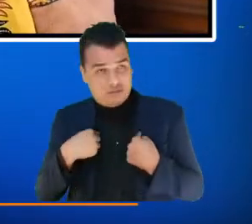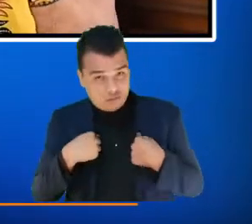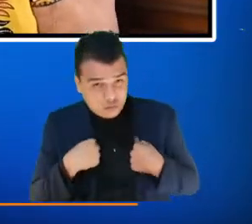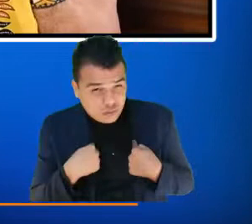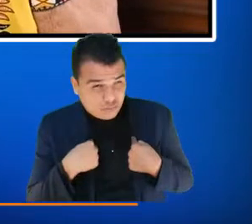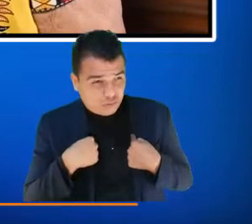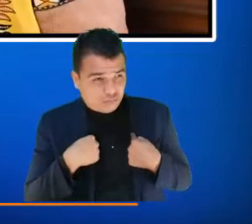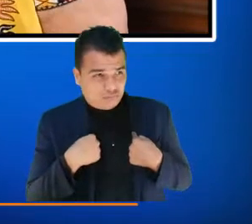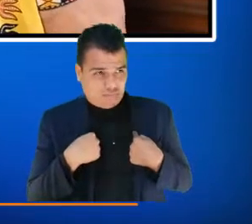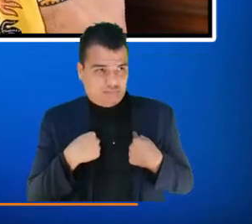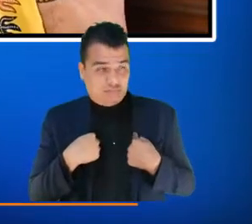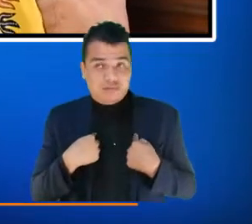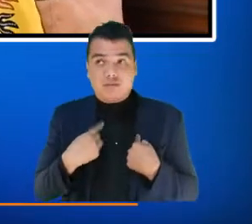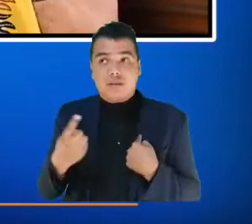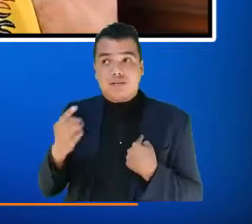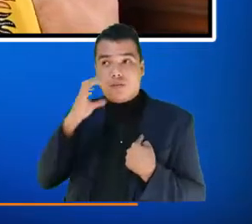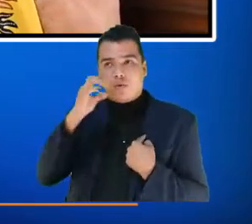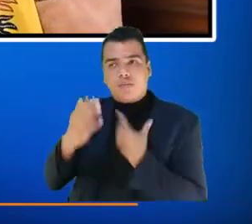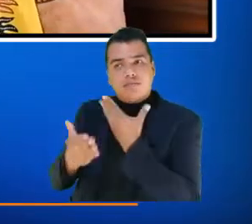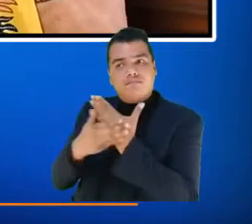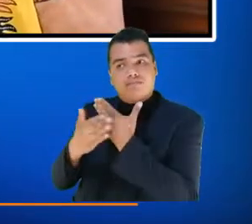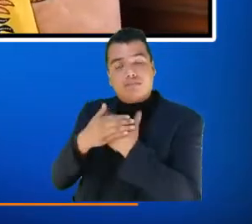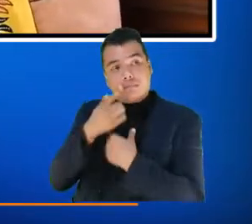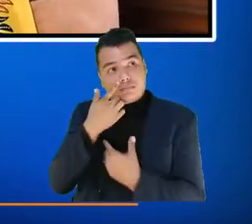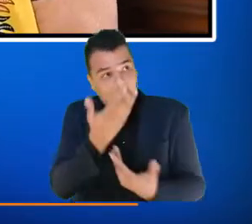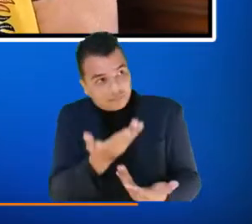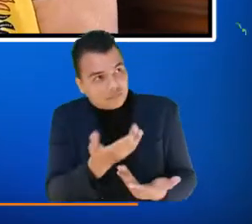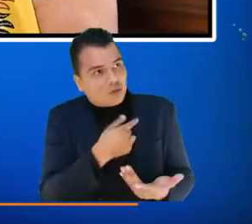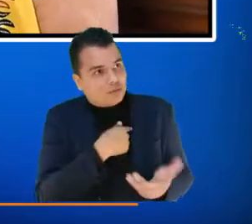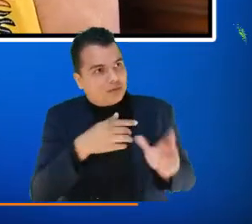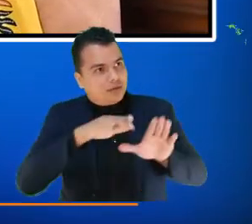los compañeros me dijo, esto es una oportunidad para que usted ponga